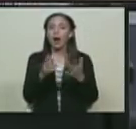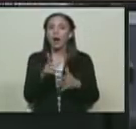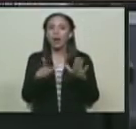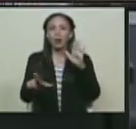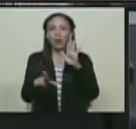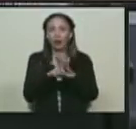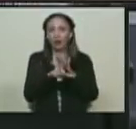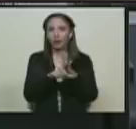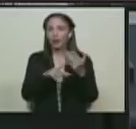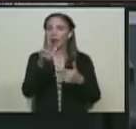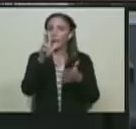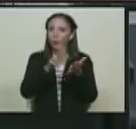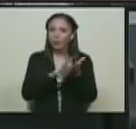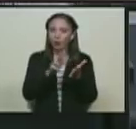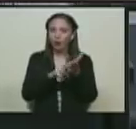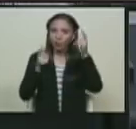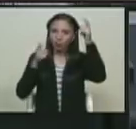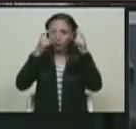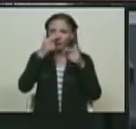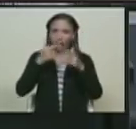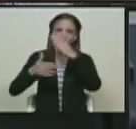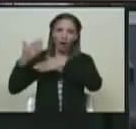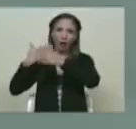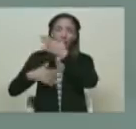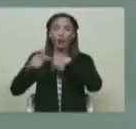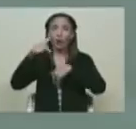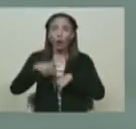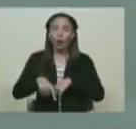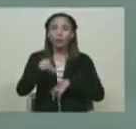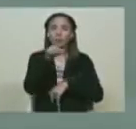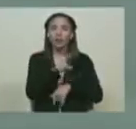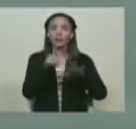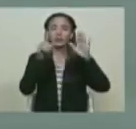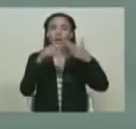por el comandante Chávez hoy tengan